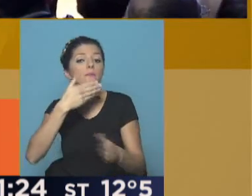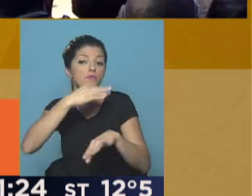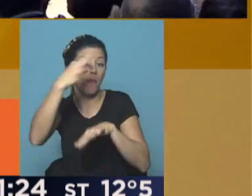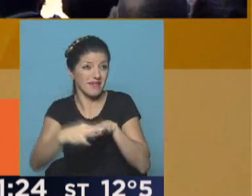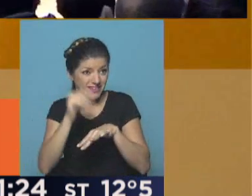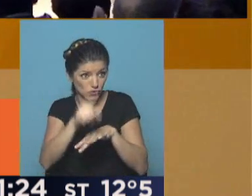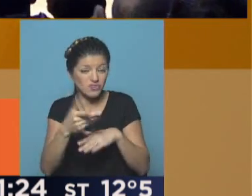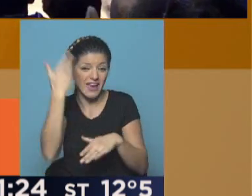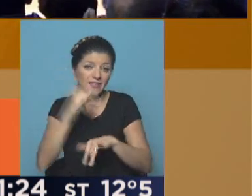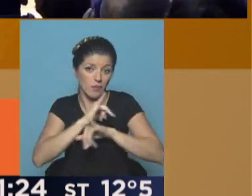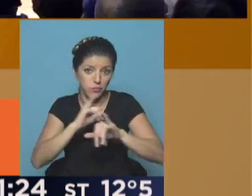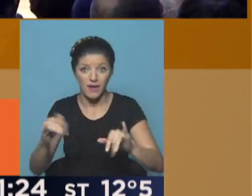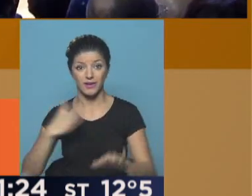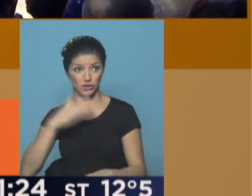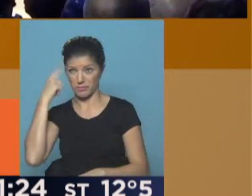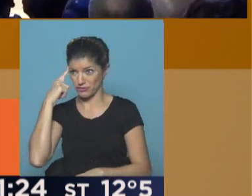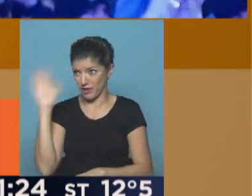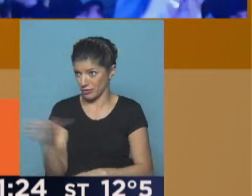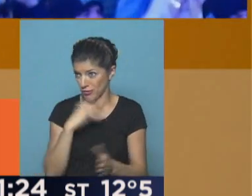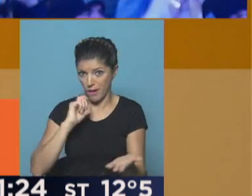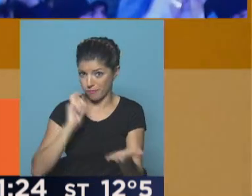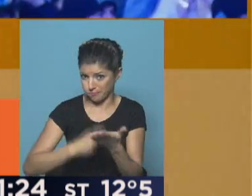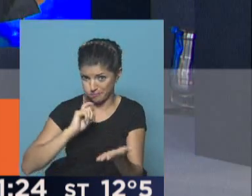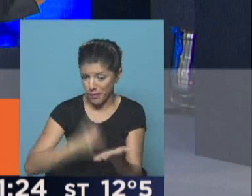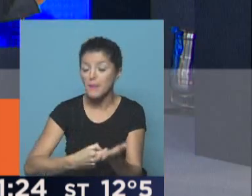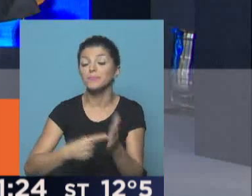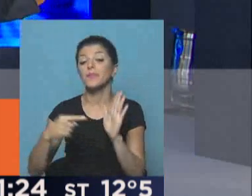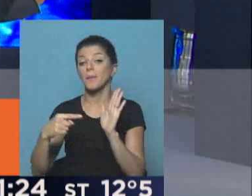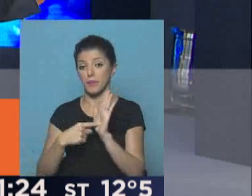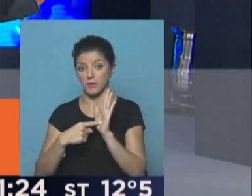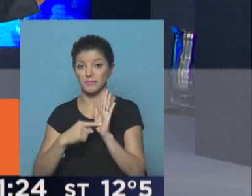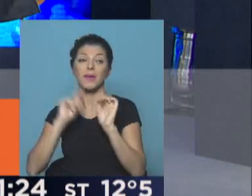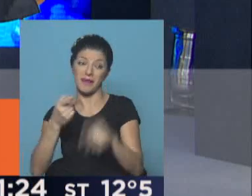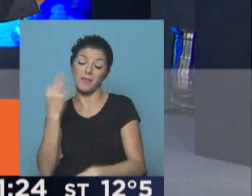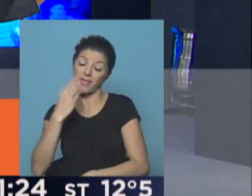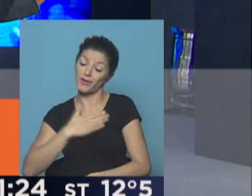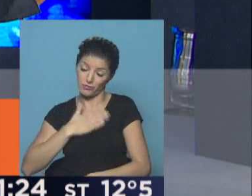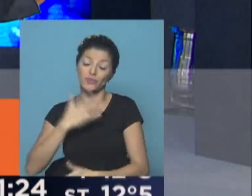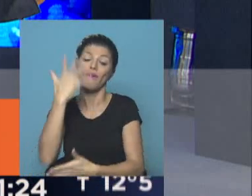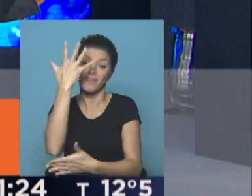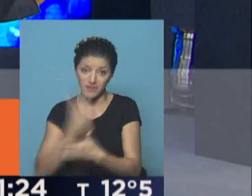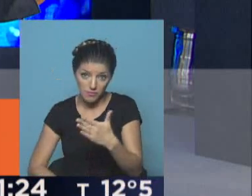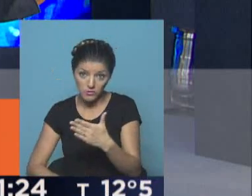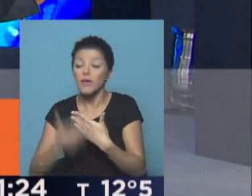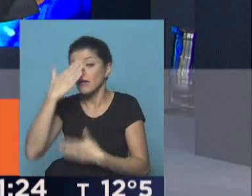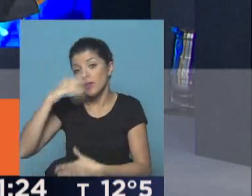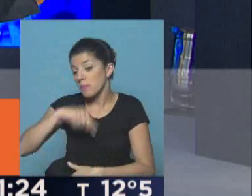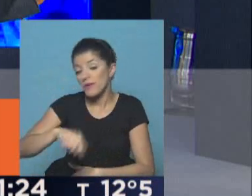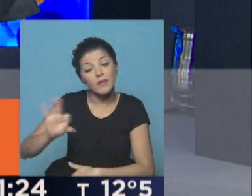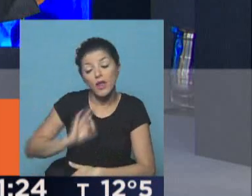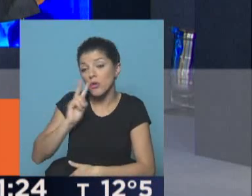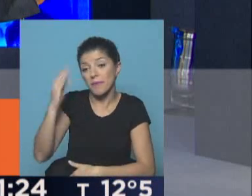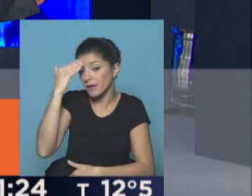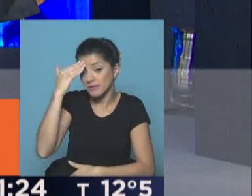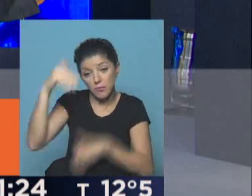yo coincido que no cumple ninguna ahora no es menos cierto que nosotros cometimos errores y esos errores los pagamos en las elecciones del año 2015